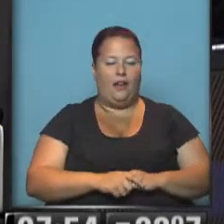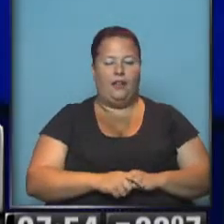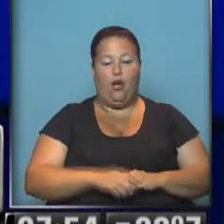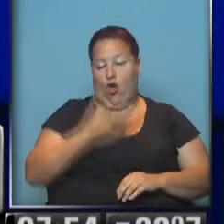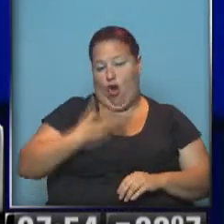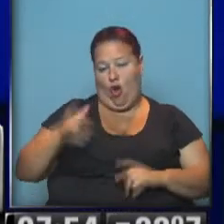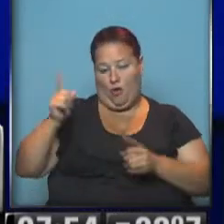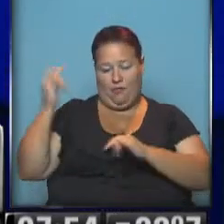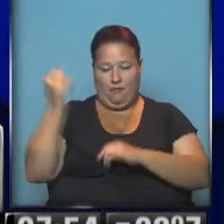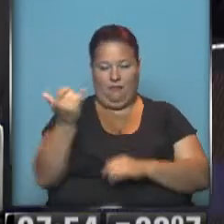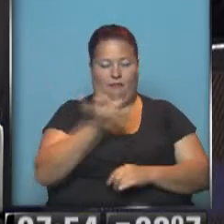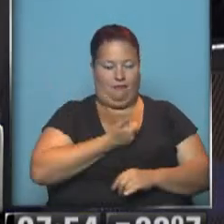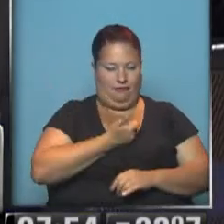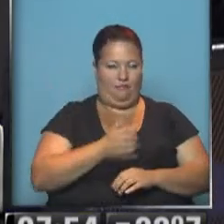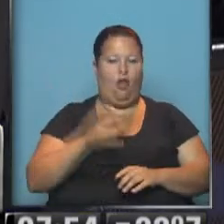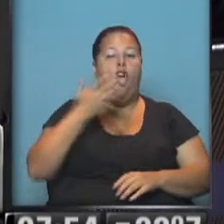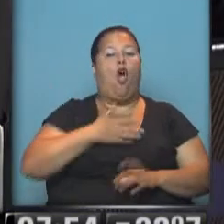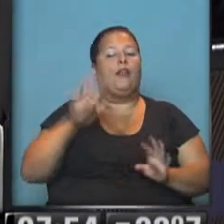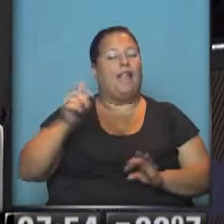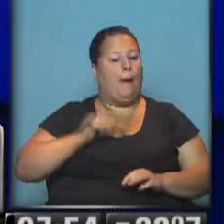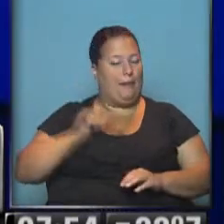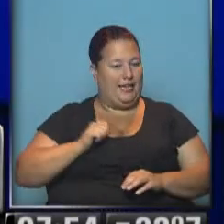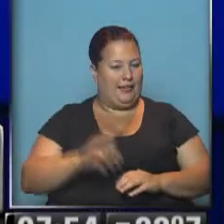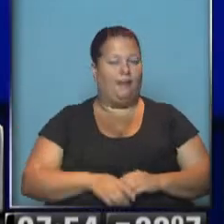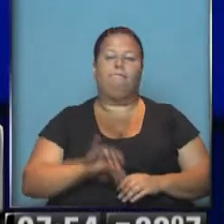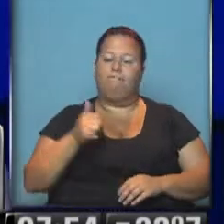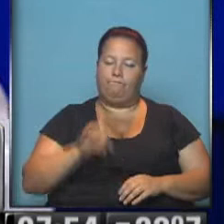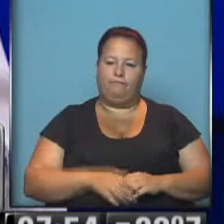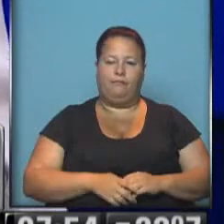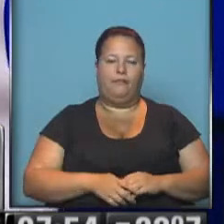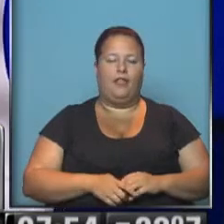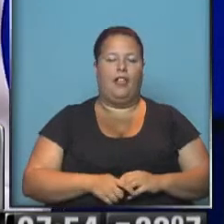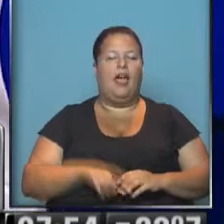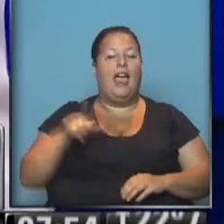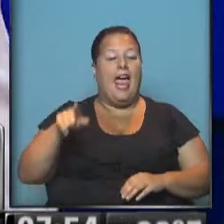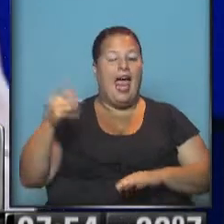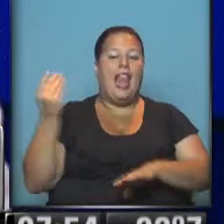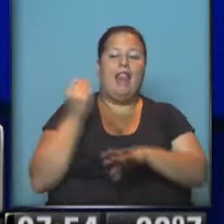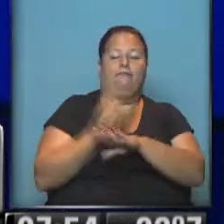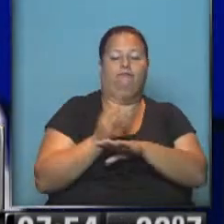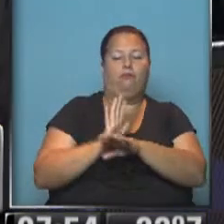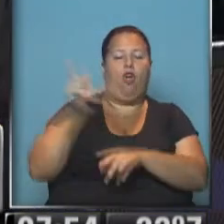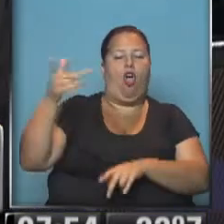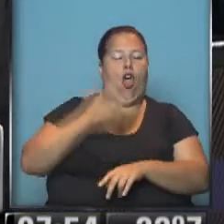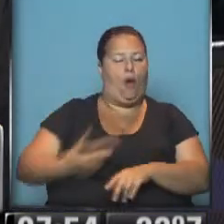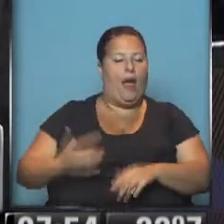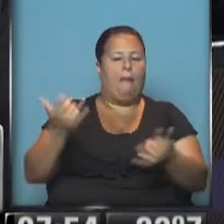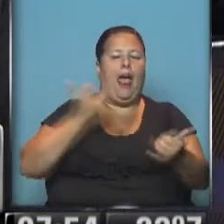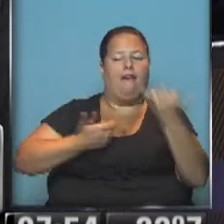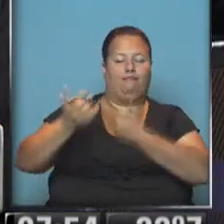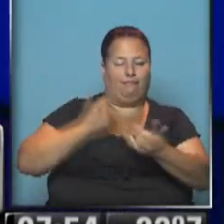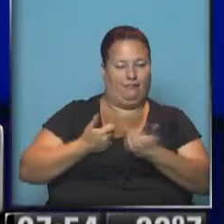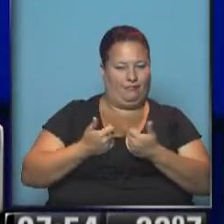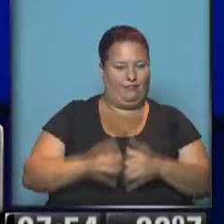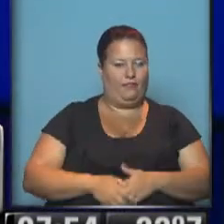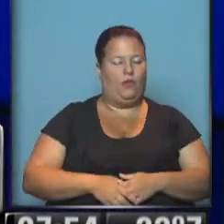El gobierno. El gobierno de facto. Y él venía en representación del gobierno a transmitirme esto.